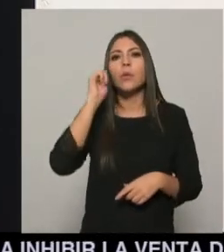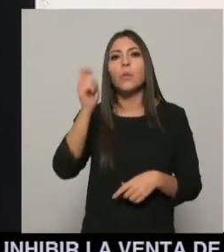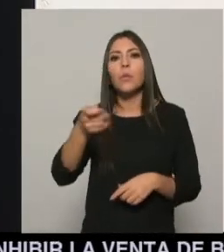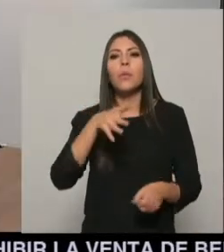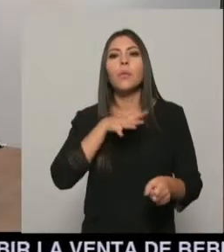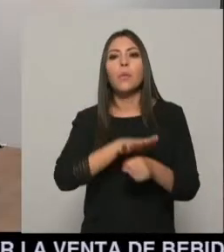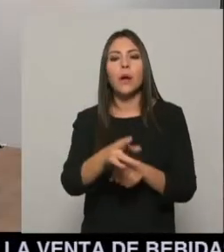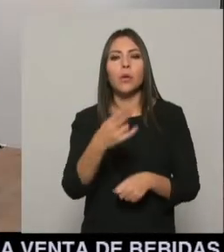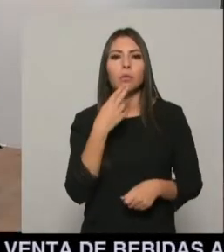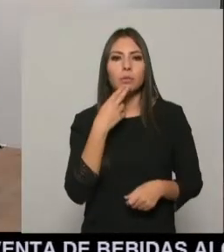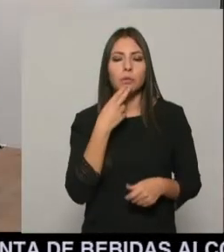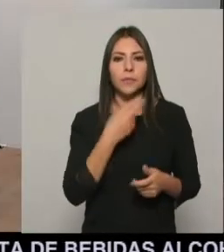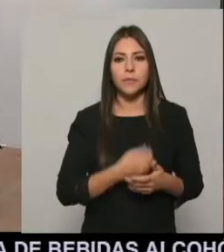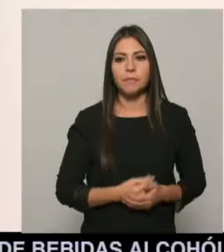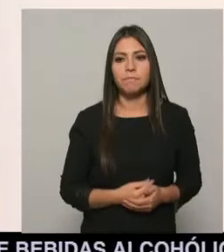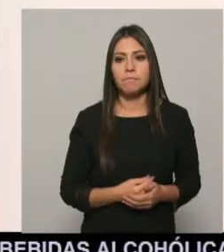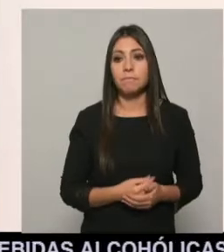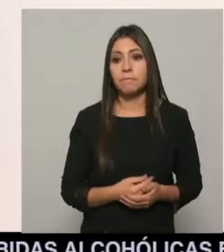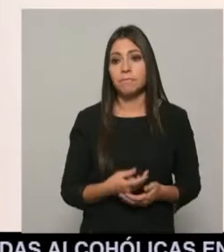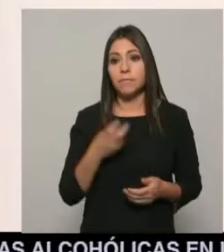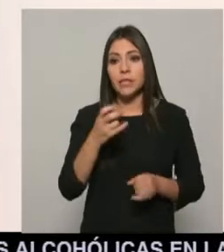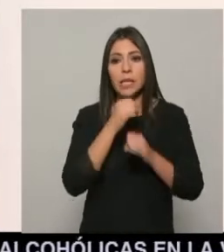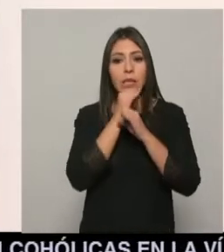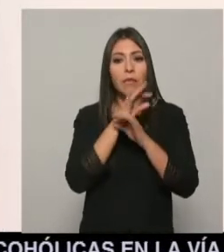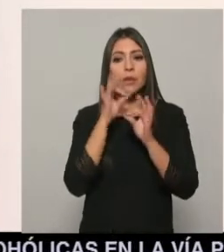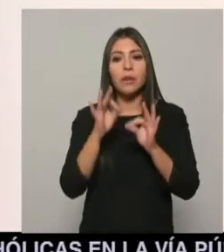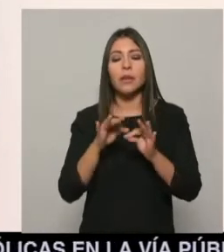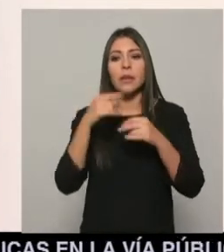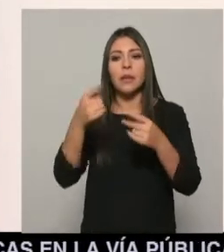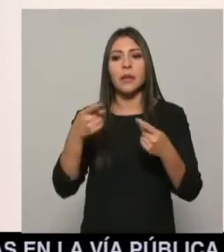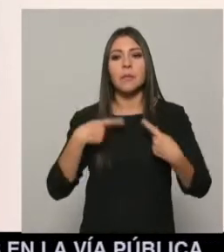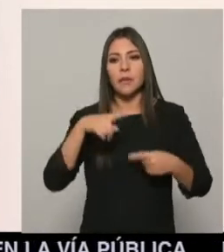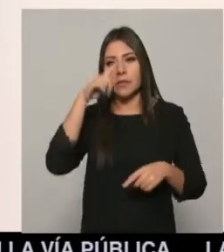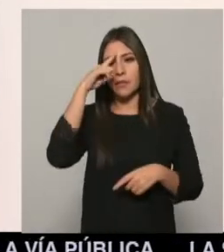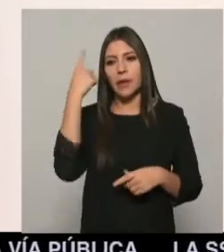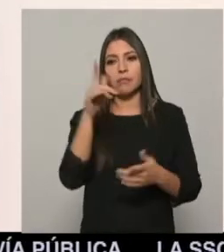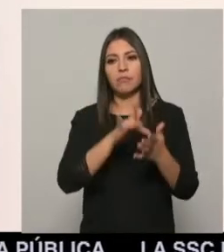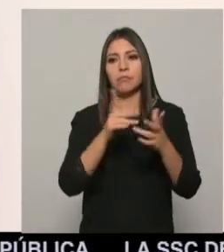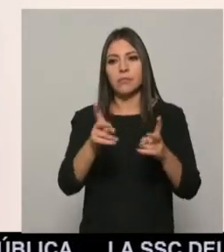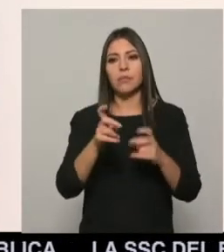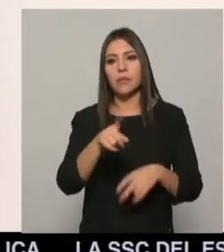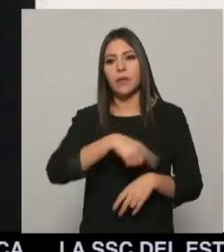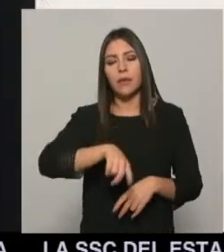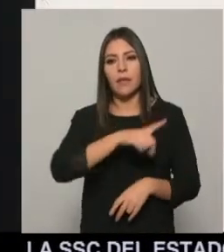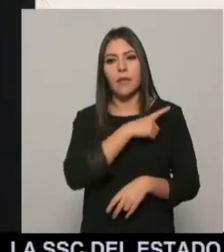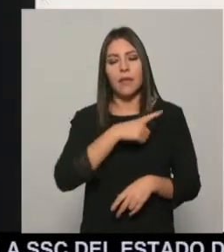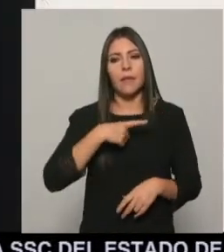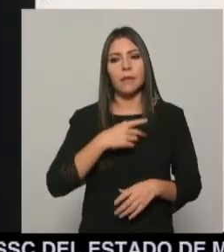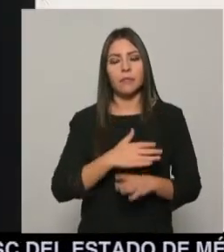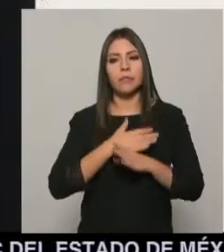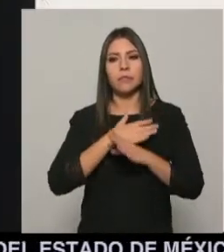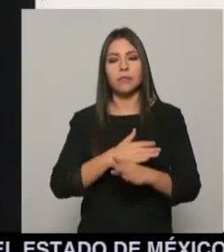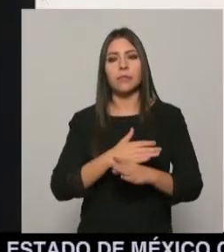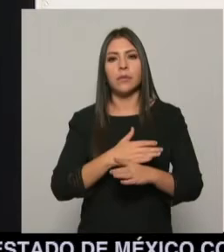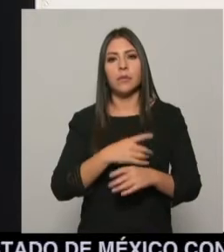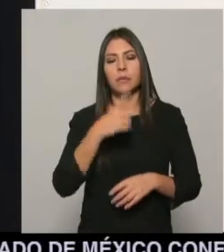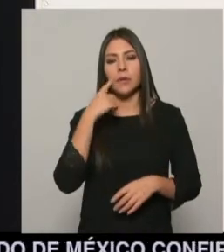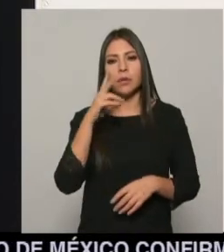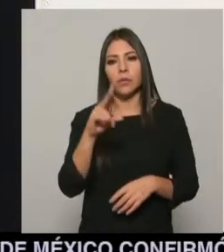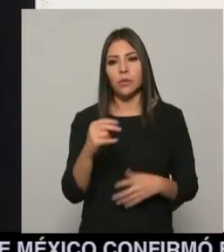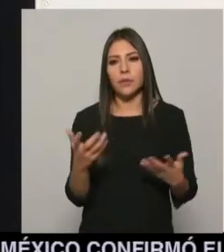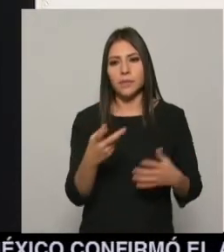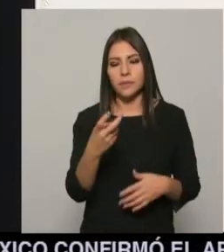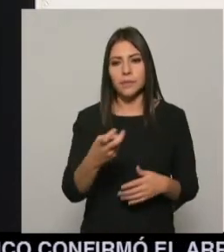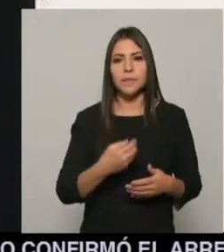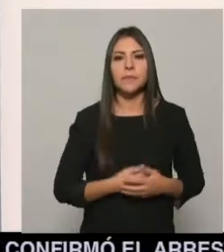verdad, información directa a los delincuentes, esa es la verdad. Correcto, correcto. Hay que evitar al máximo esta